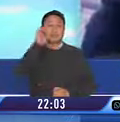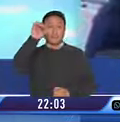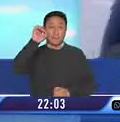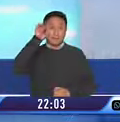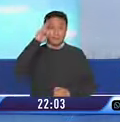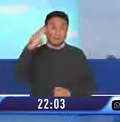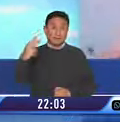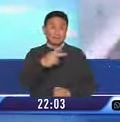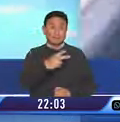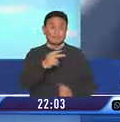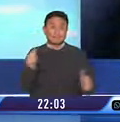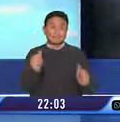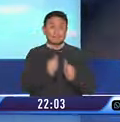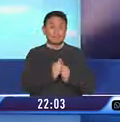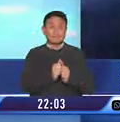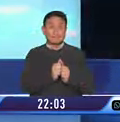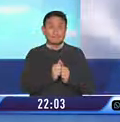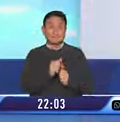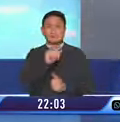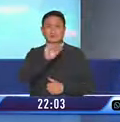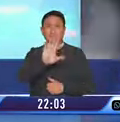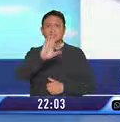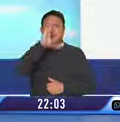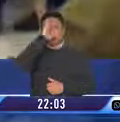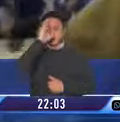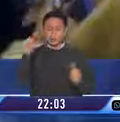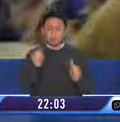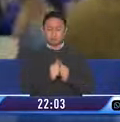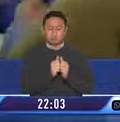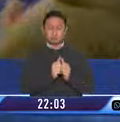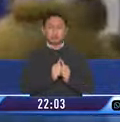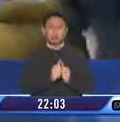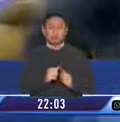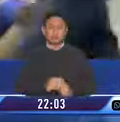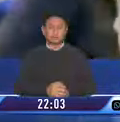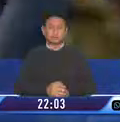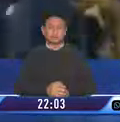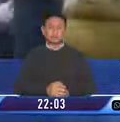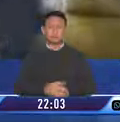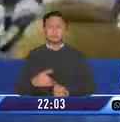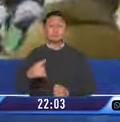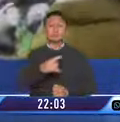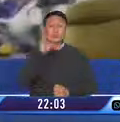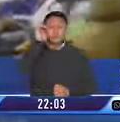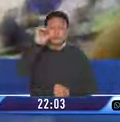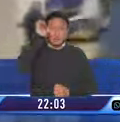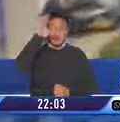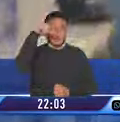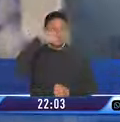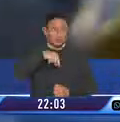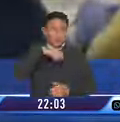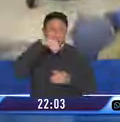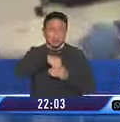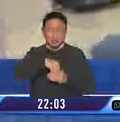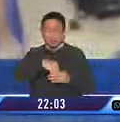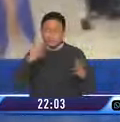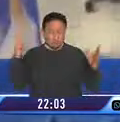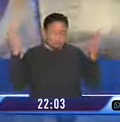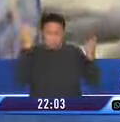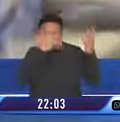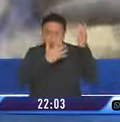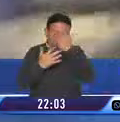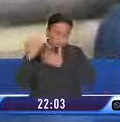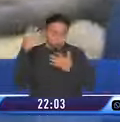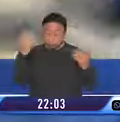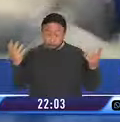le observa acompañado de no menos de 5 uniformados. Sin duda alguna, las imágenes muestran la confusión vivida durante esos segundos.